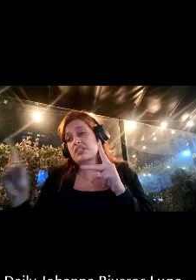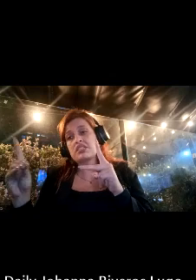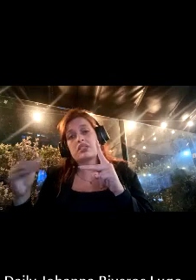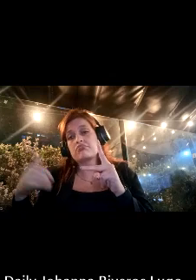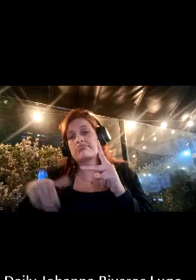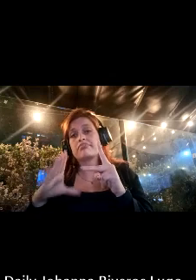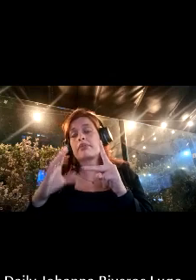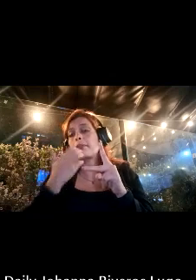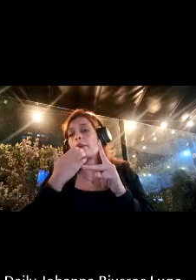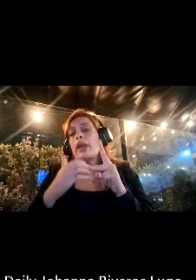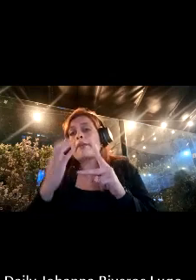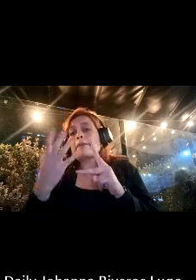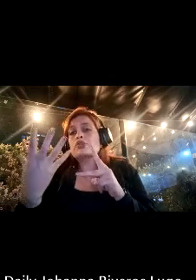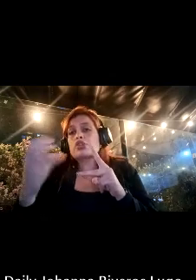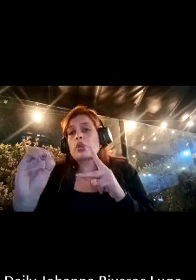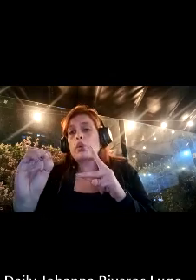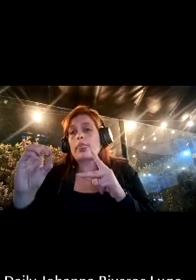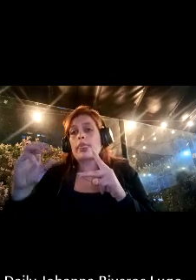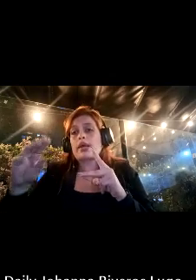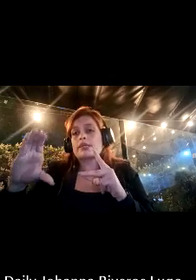centímetros.